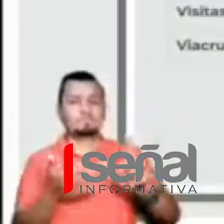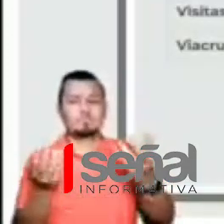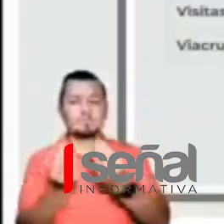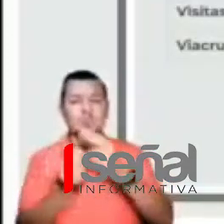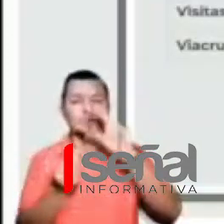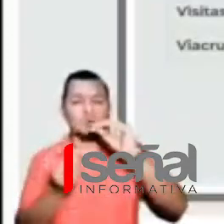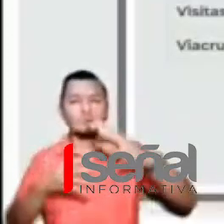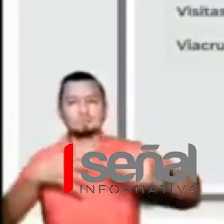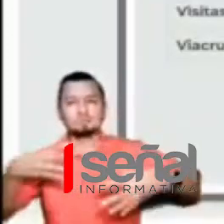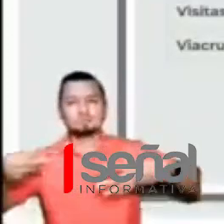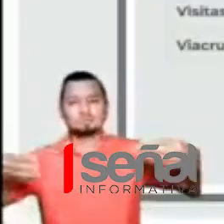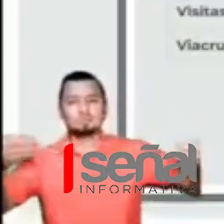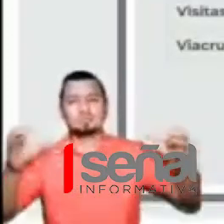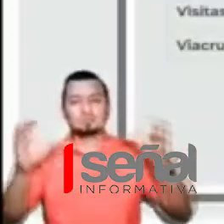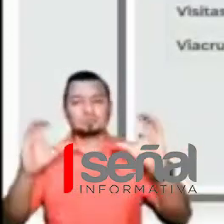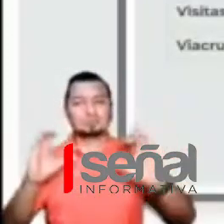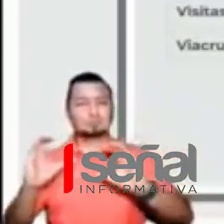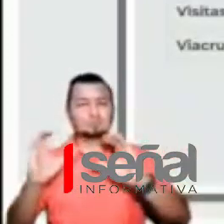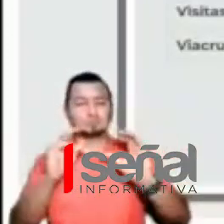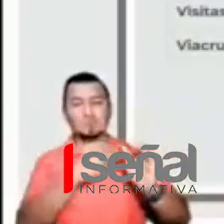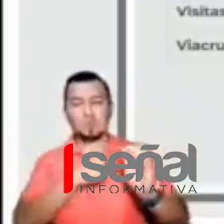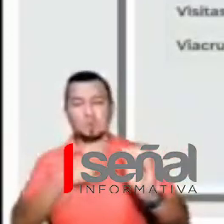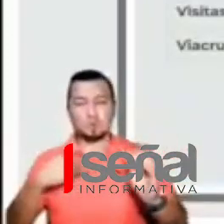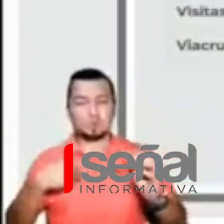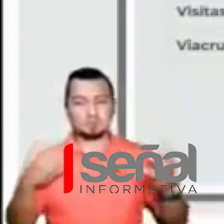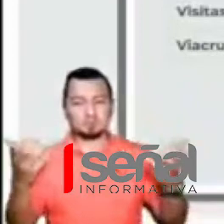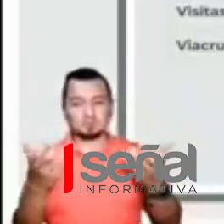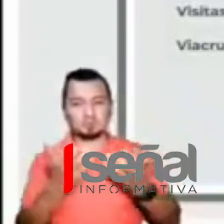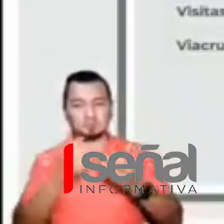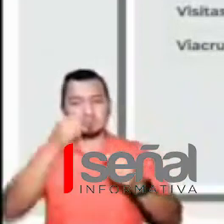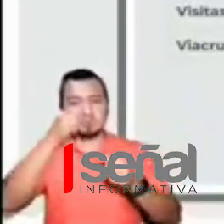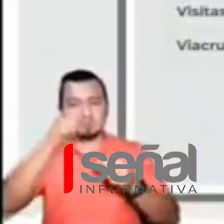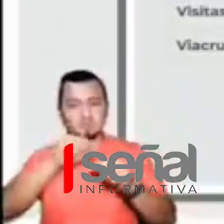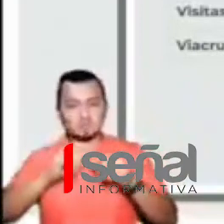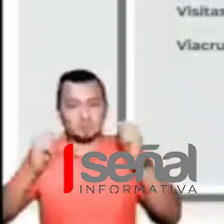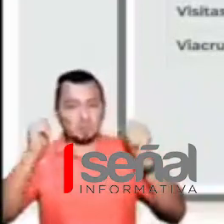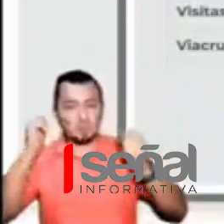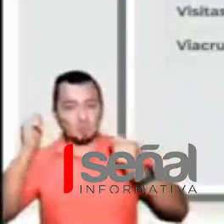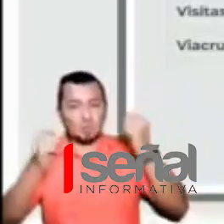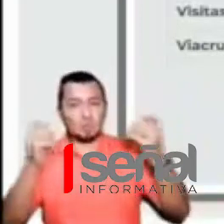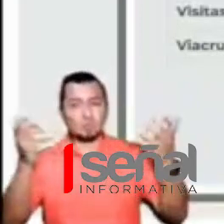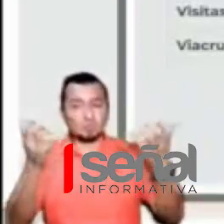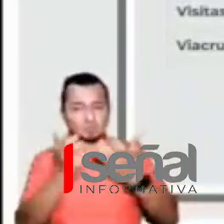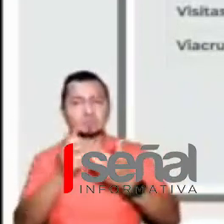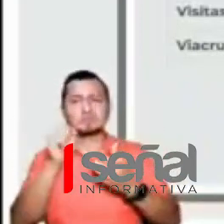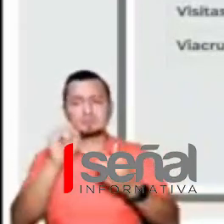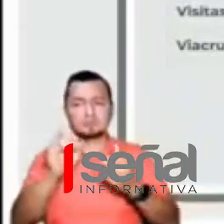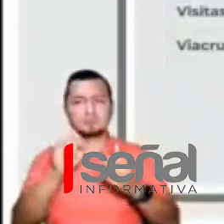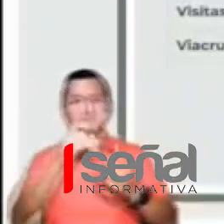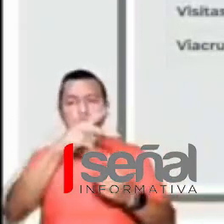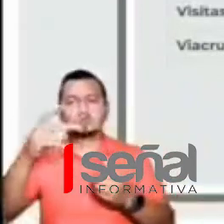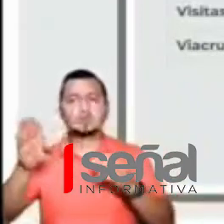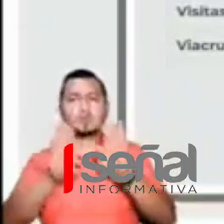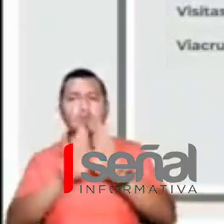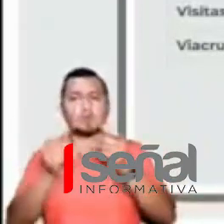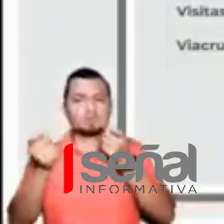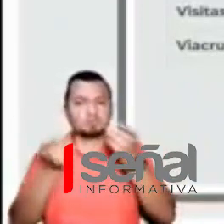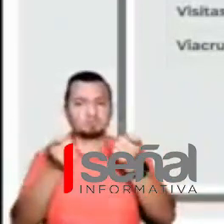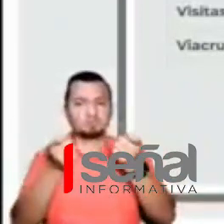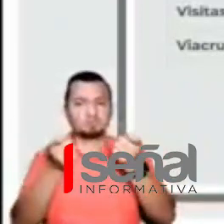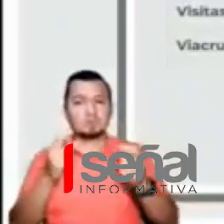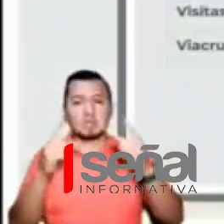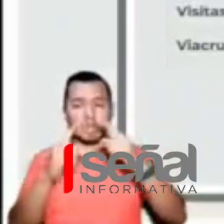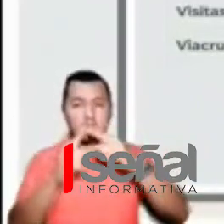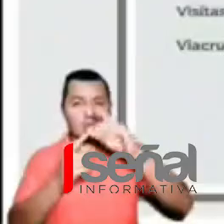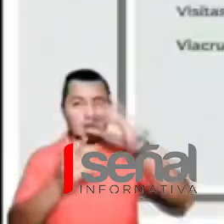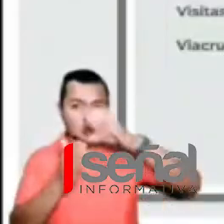actividades con un protocolo que se trabaje en conjunto con los municipios, con la Secretaría de